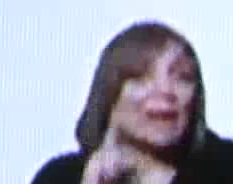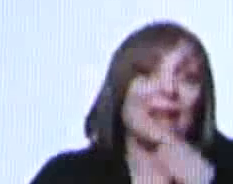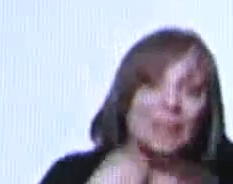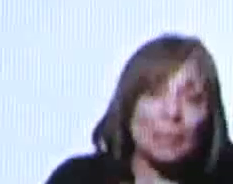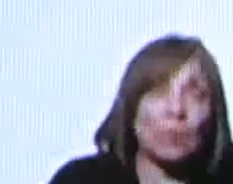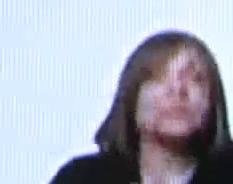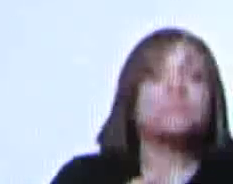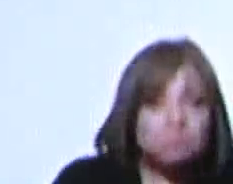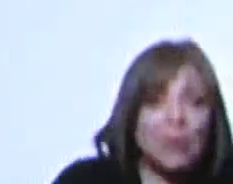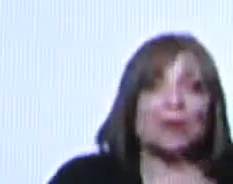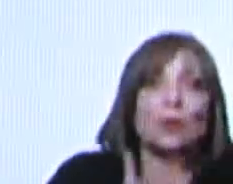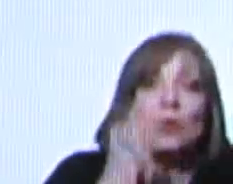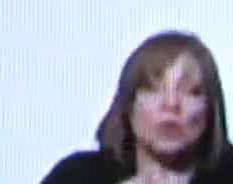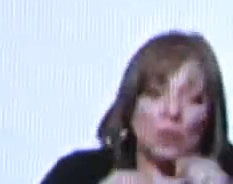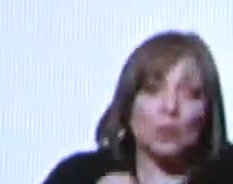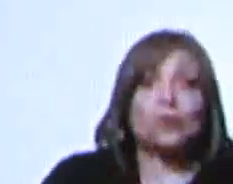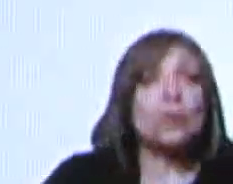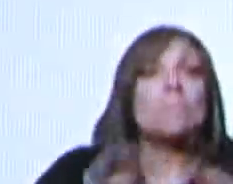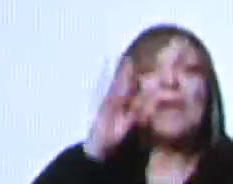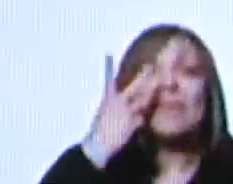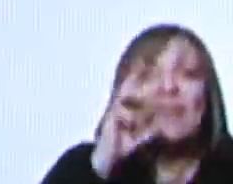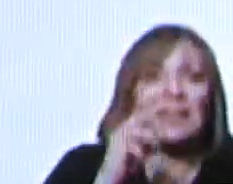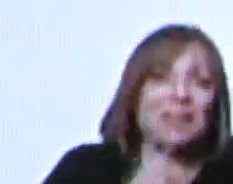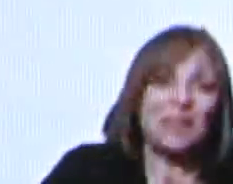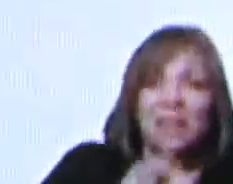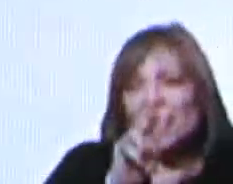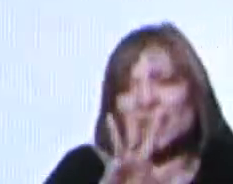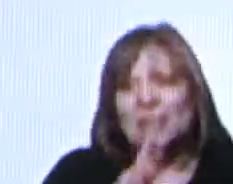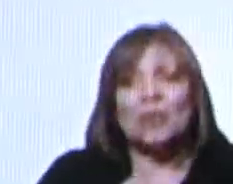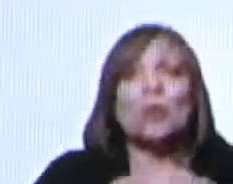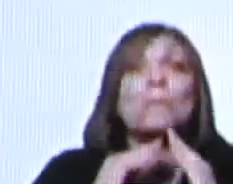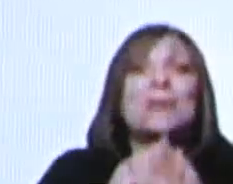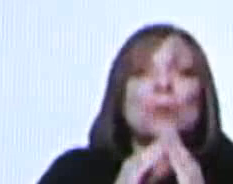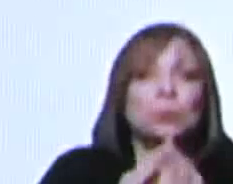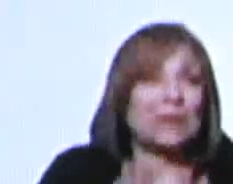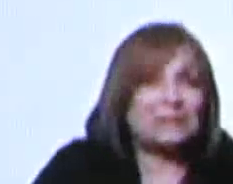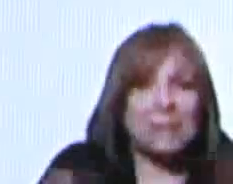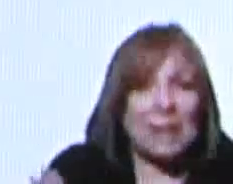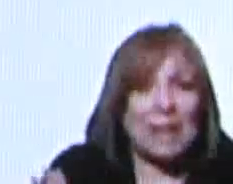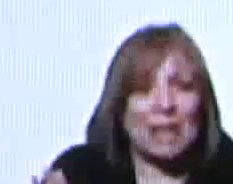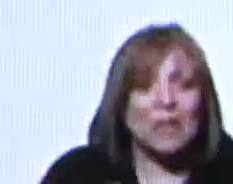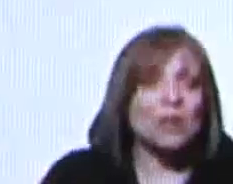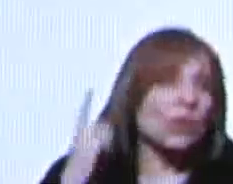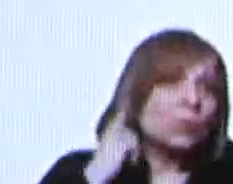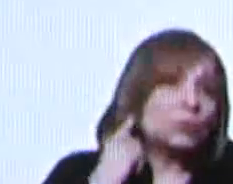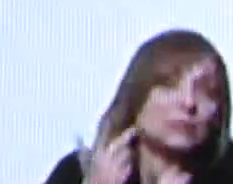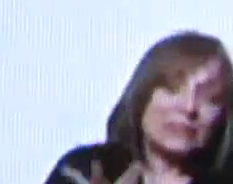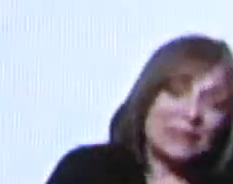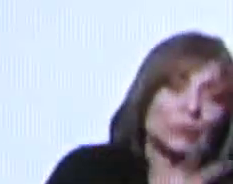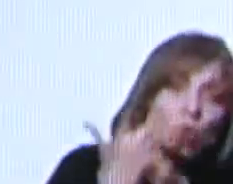hicimos. No quería hablar más de 20 minutos, creo que hablé 20, 25 y formulé preguntas. Y escuchamos durante